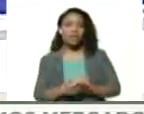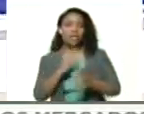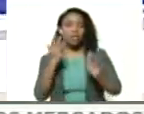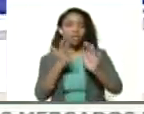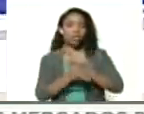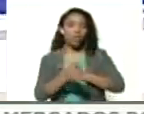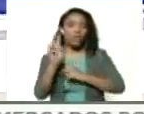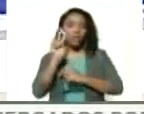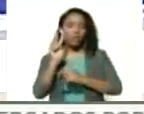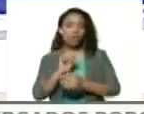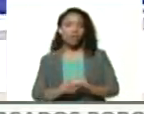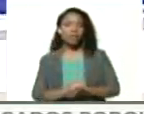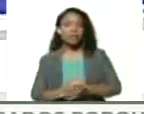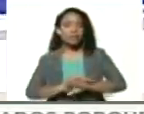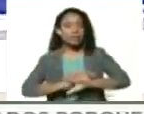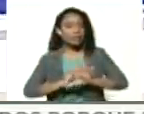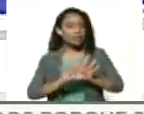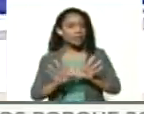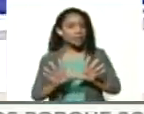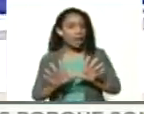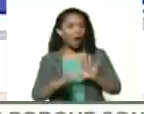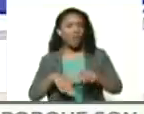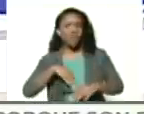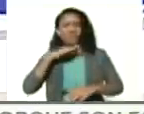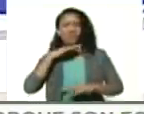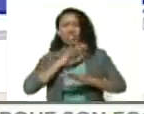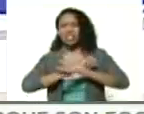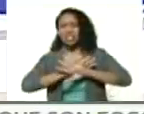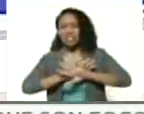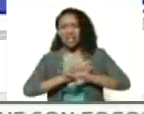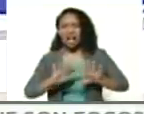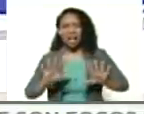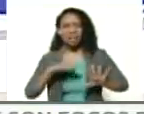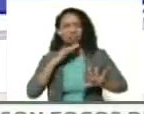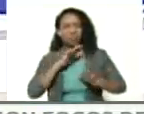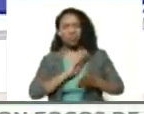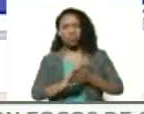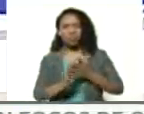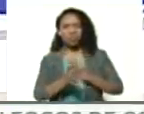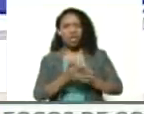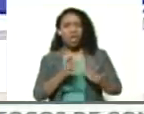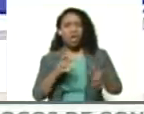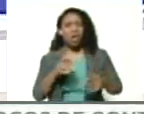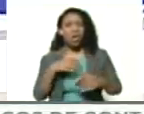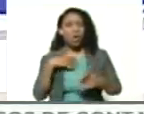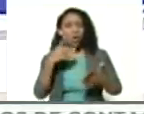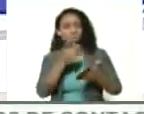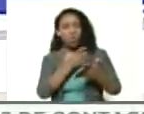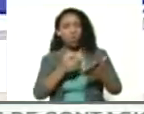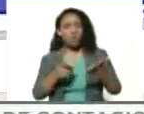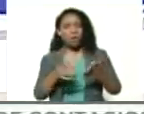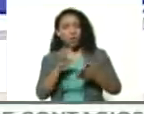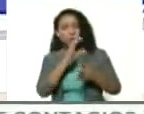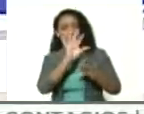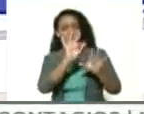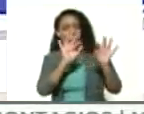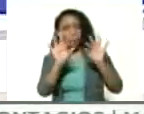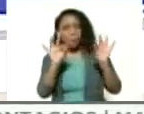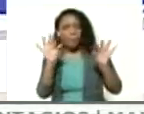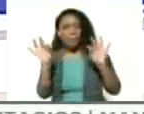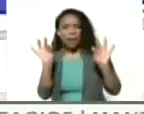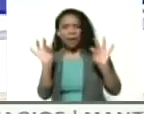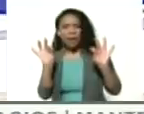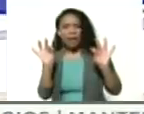Venezuela. Ya están suficientes, Ernesto, los documentos desclasificados